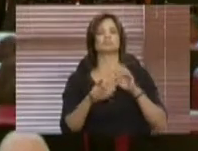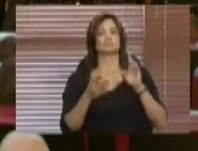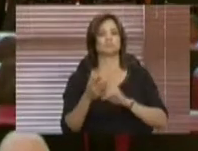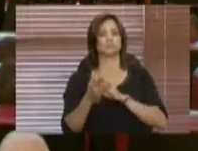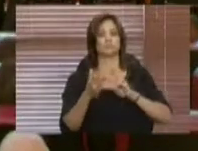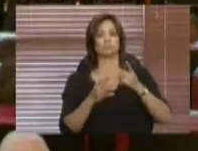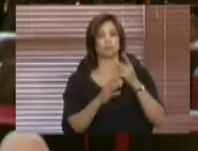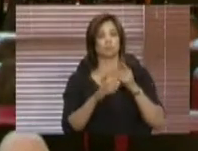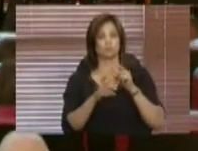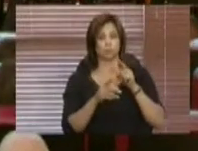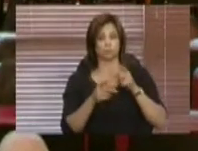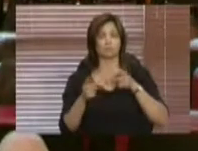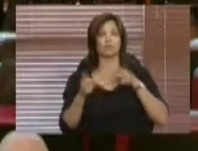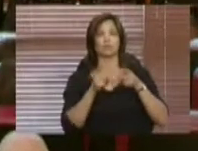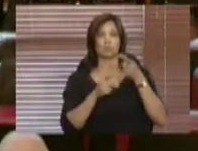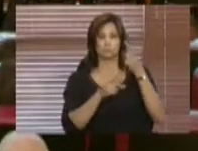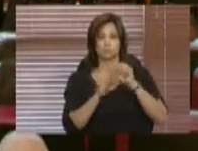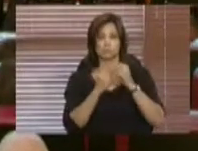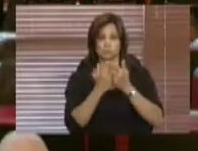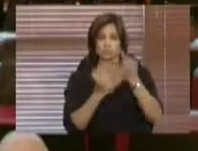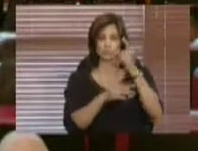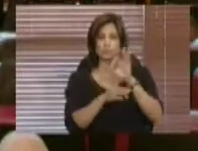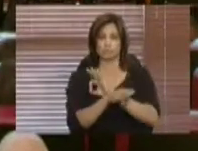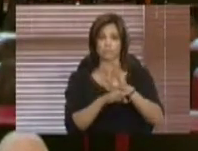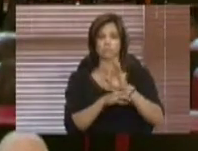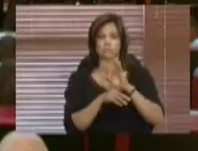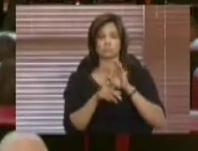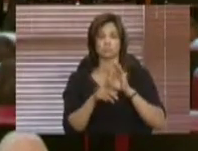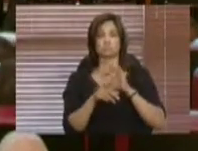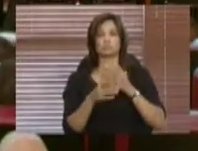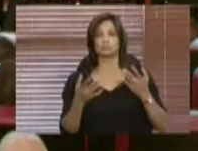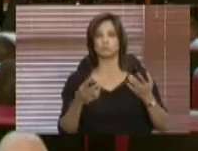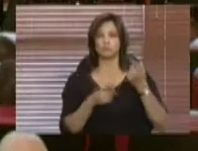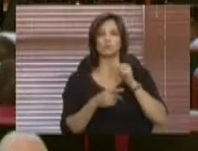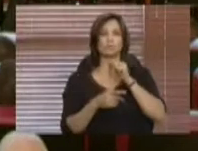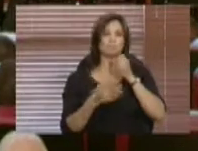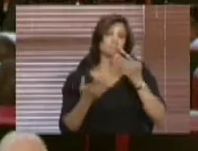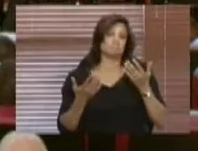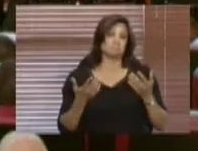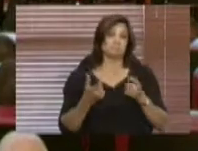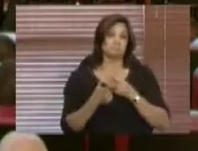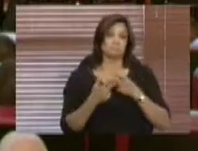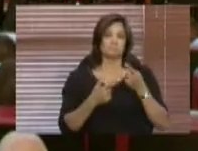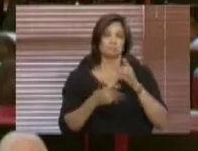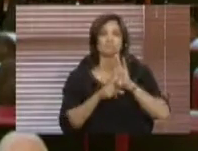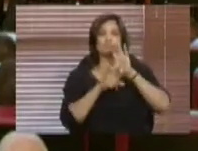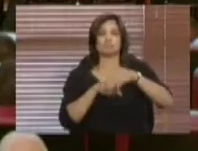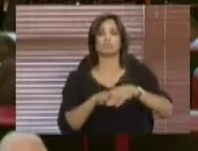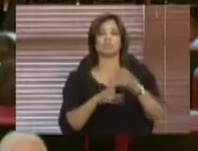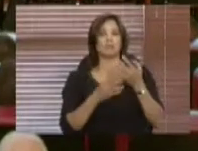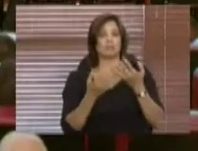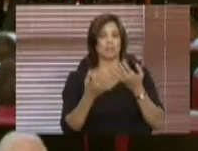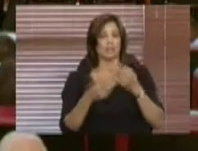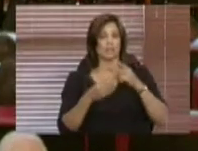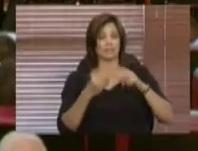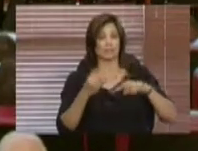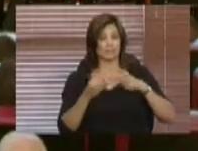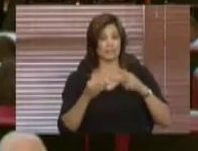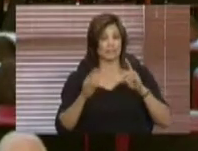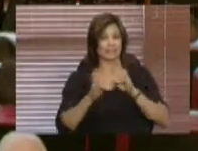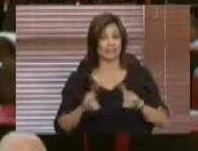ejercicio legítimo de control social de la función jurisdiccional, sino más bien presiones mediáticas contra la